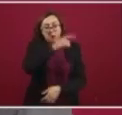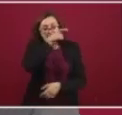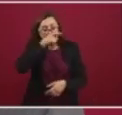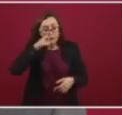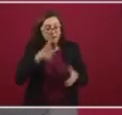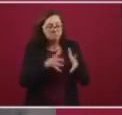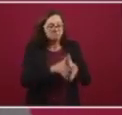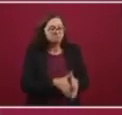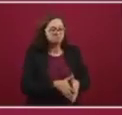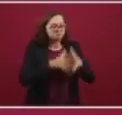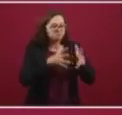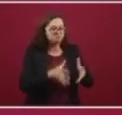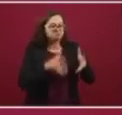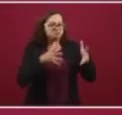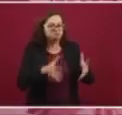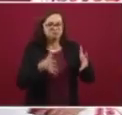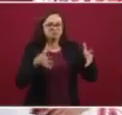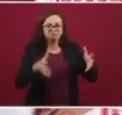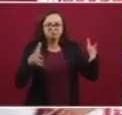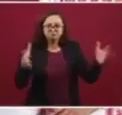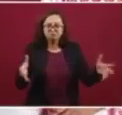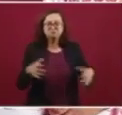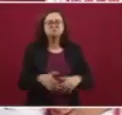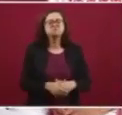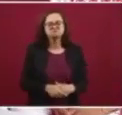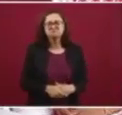podríamos decir, vamos